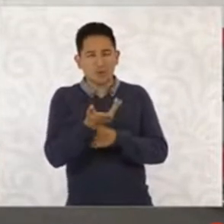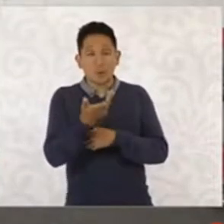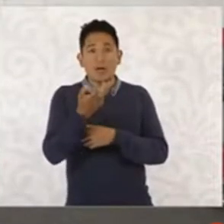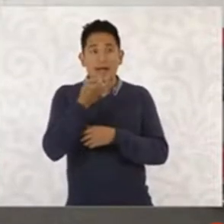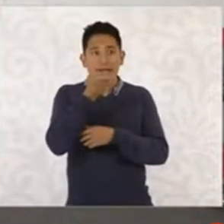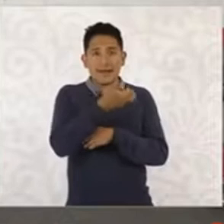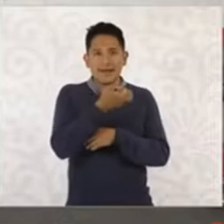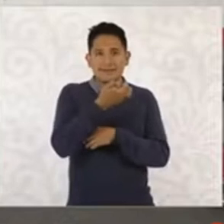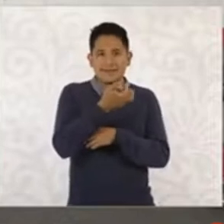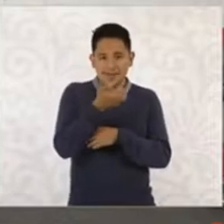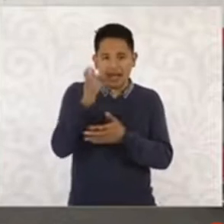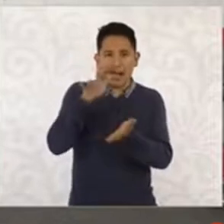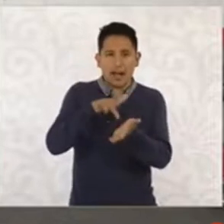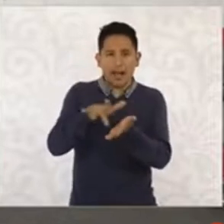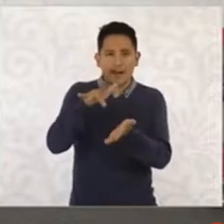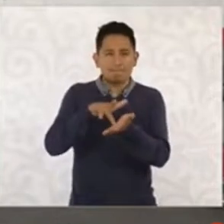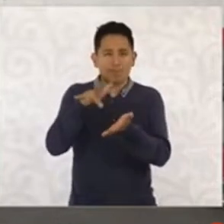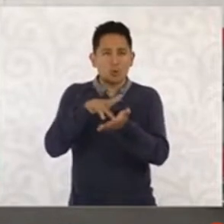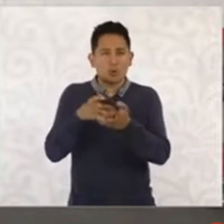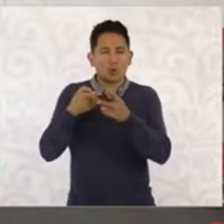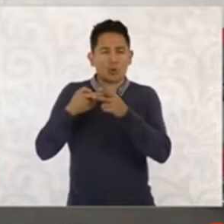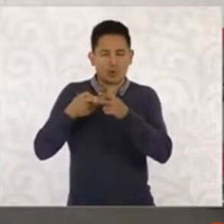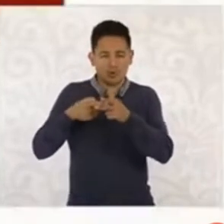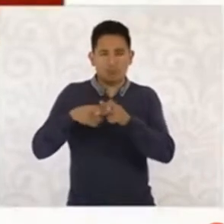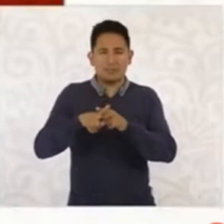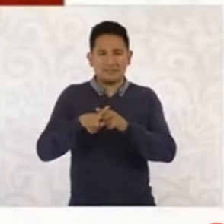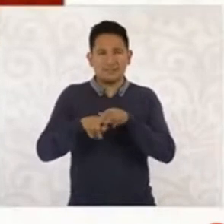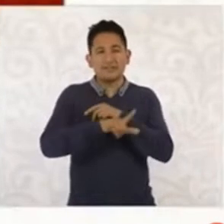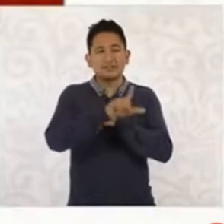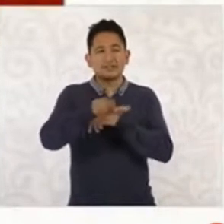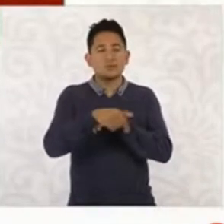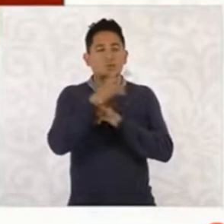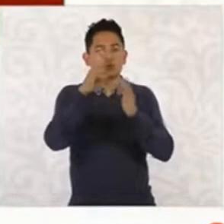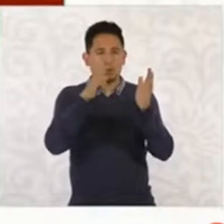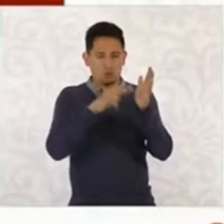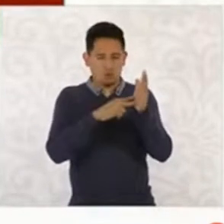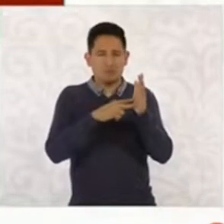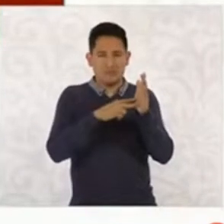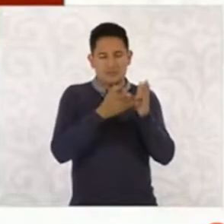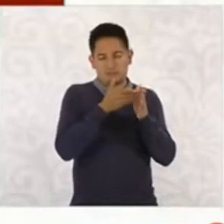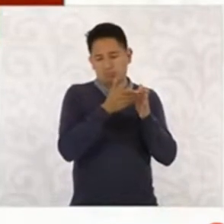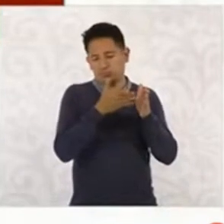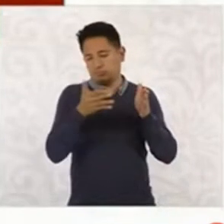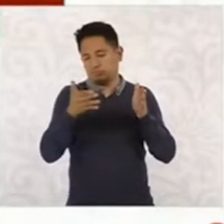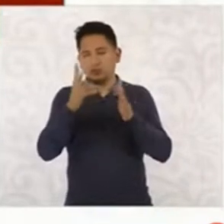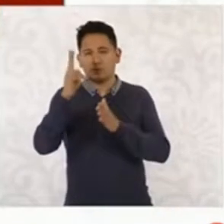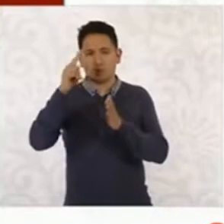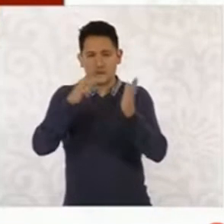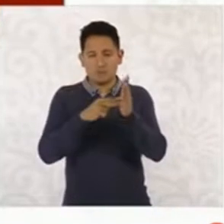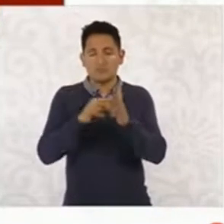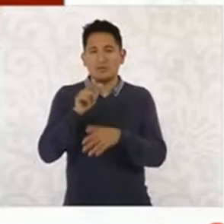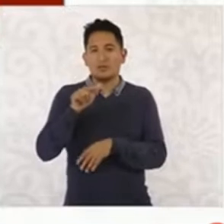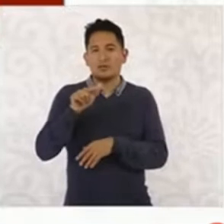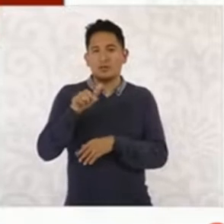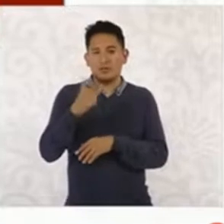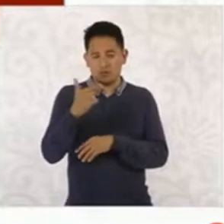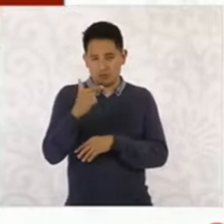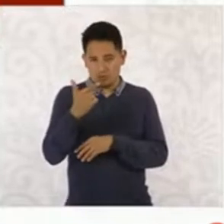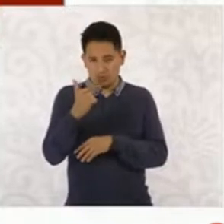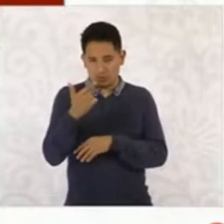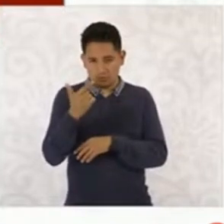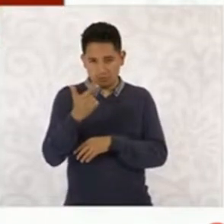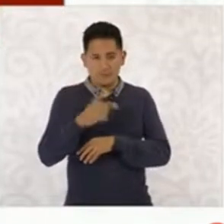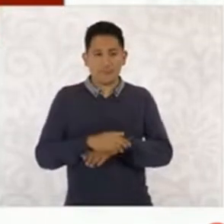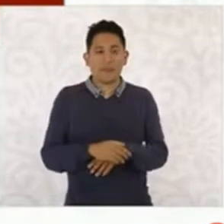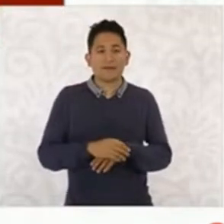apoyo. Después, entre 2000 y 2012, mantiene el grupo en aquel entonces